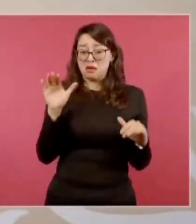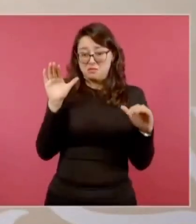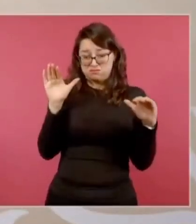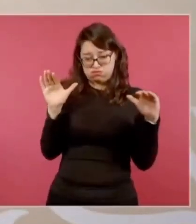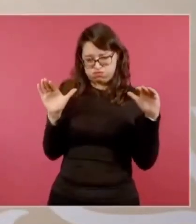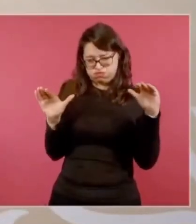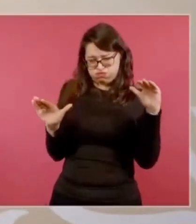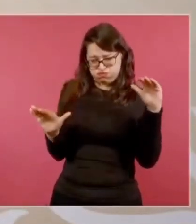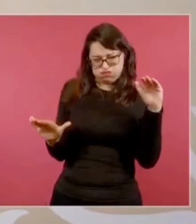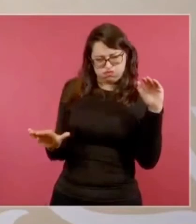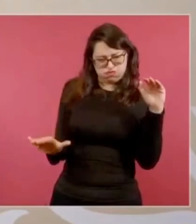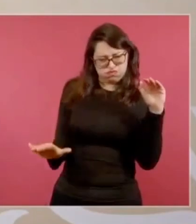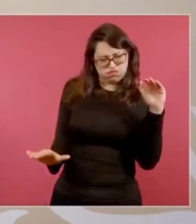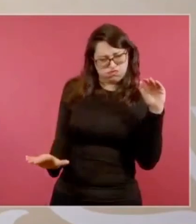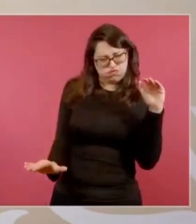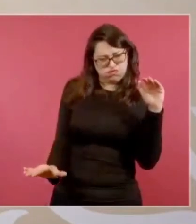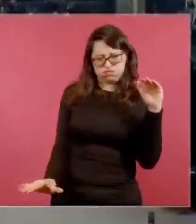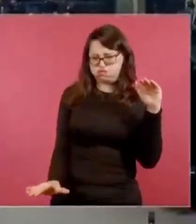Entonces,